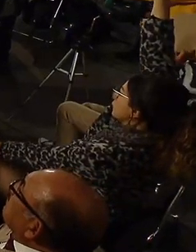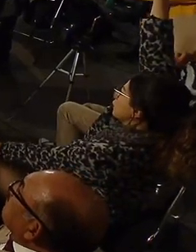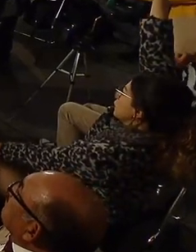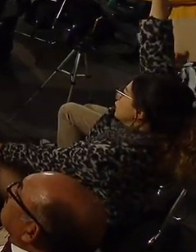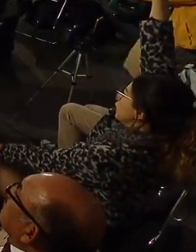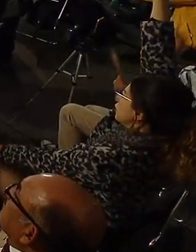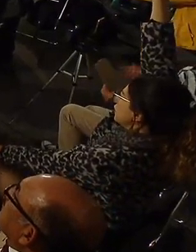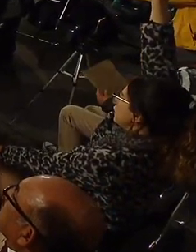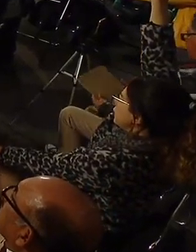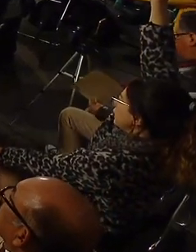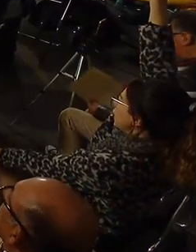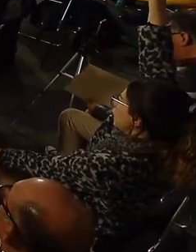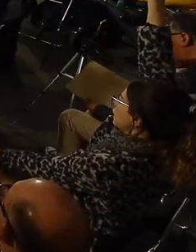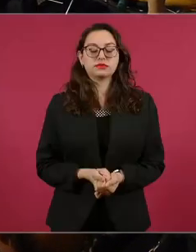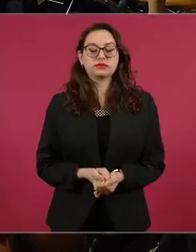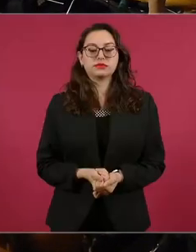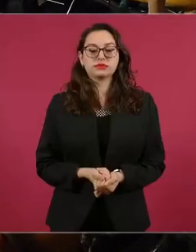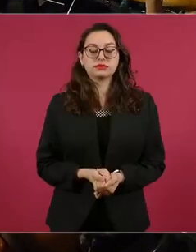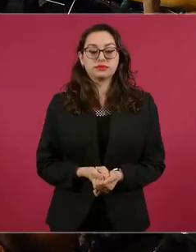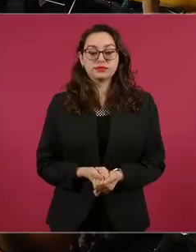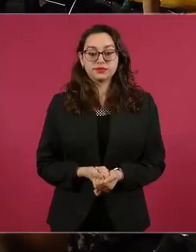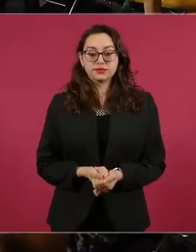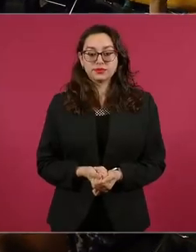Lista, lista, ahora sí vamos a la lista.